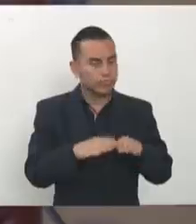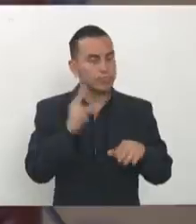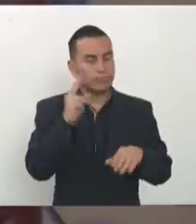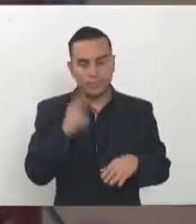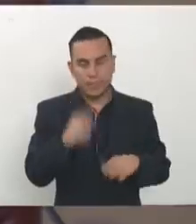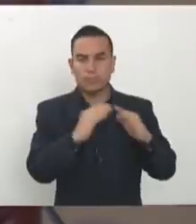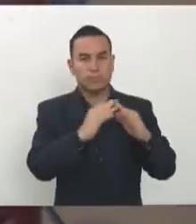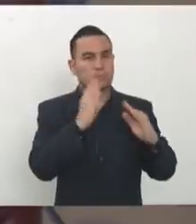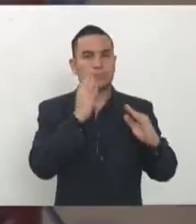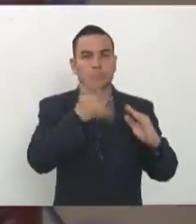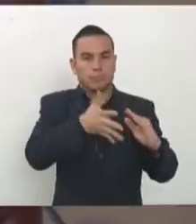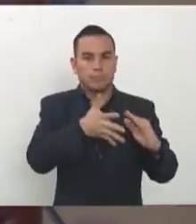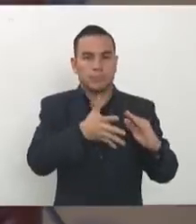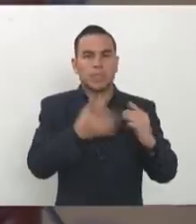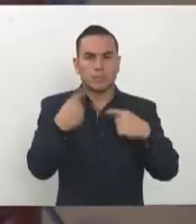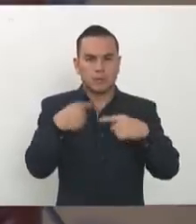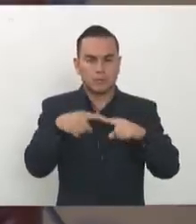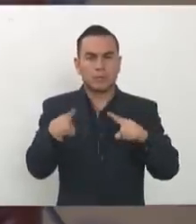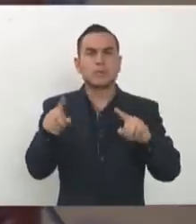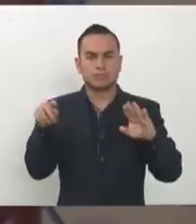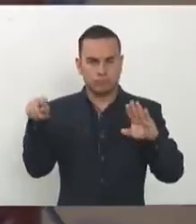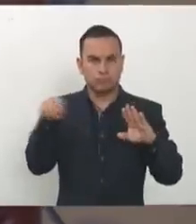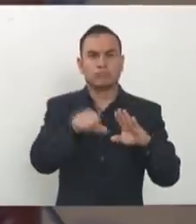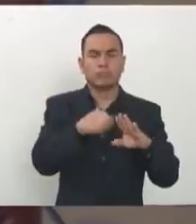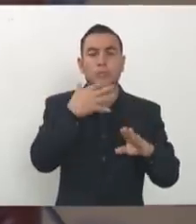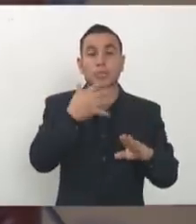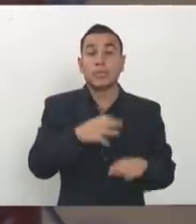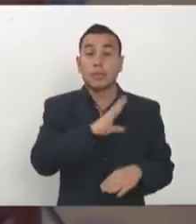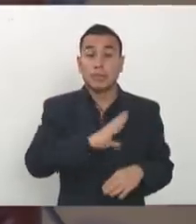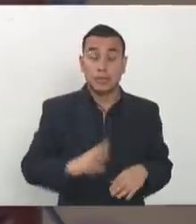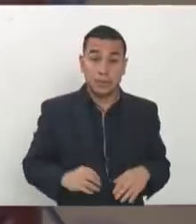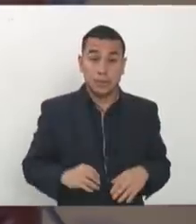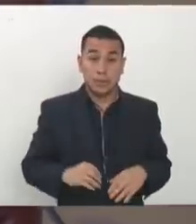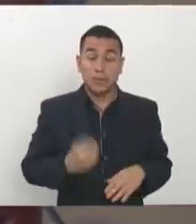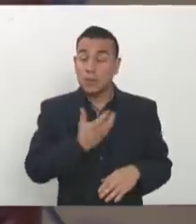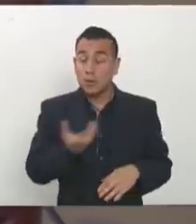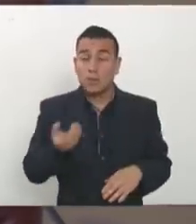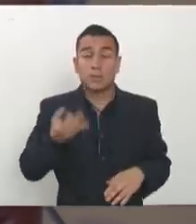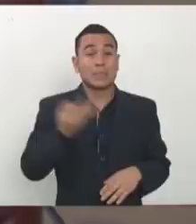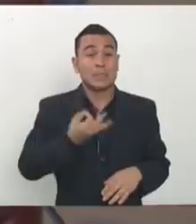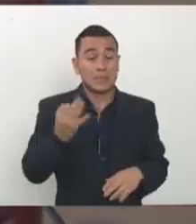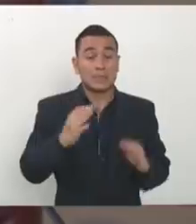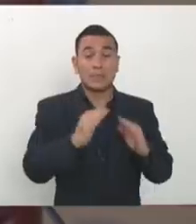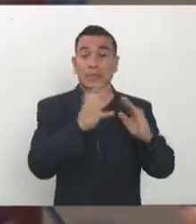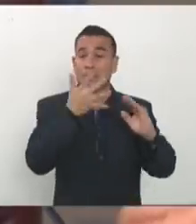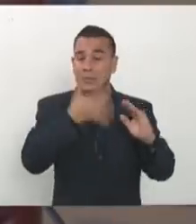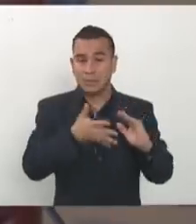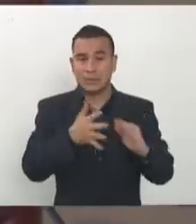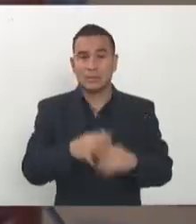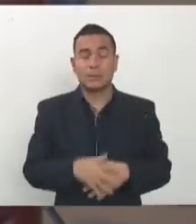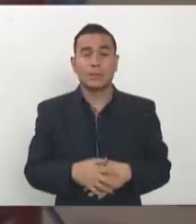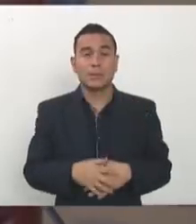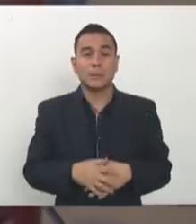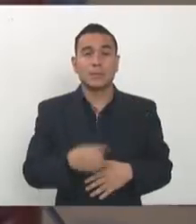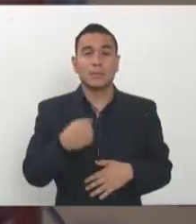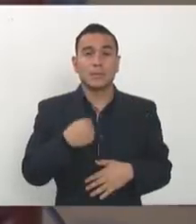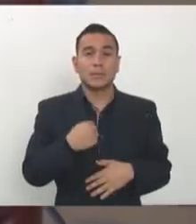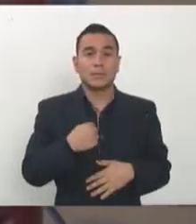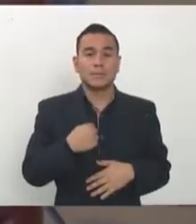son muy buenas y dan mucho trabajo los salvadoreños y queremos que inviertan en el salvador pero ahorita yo